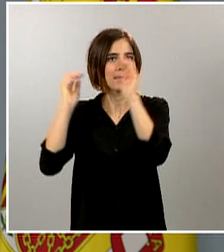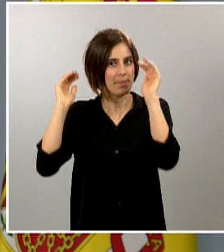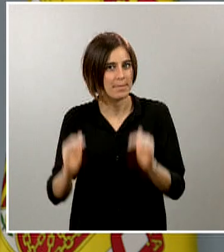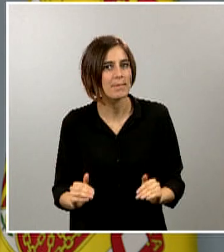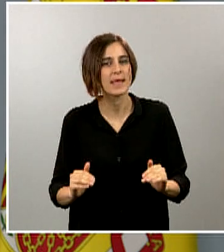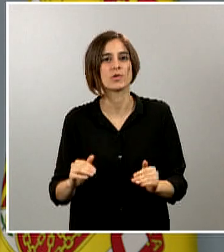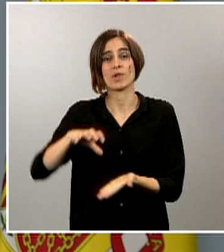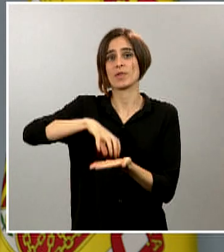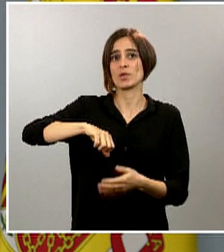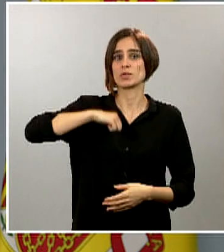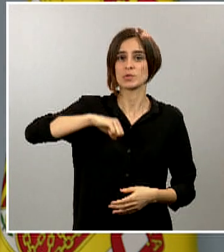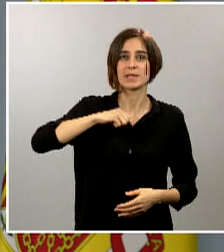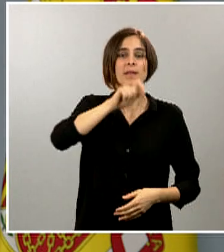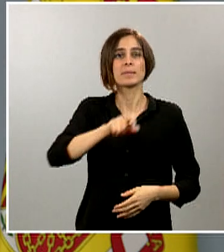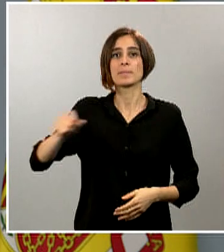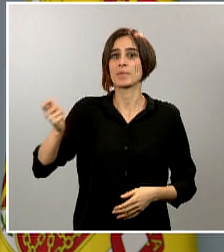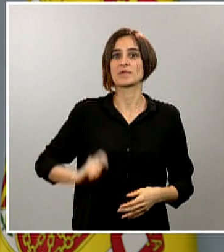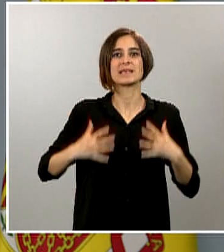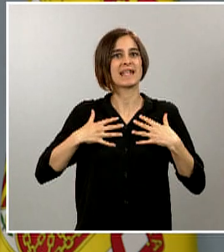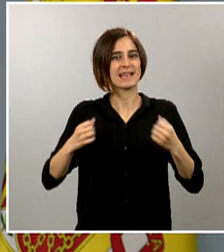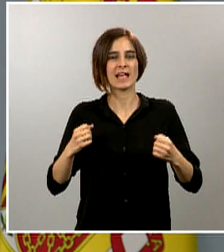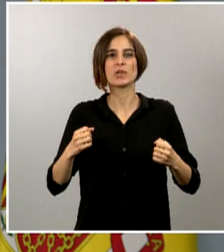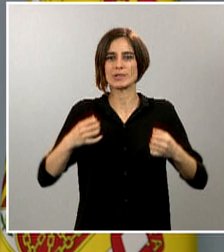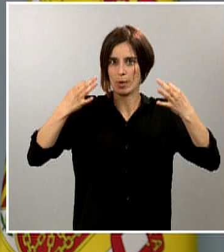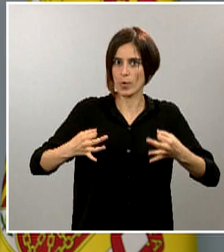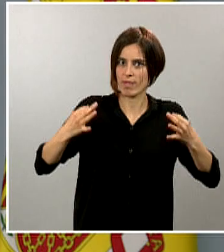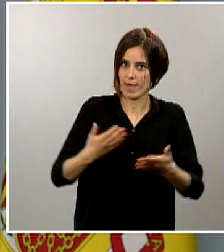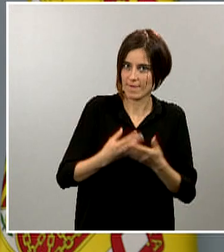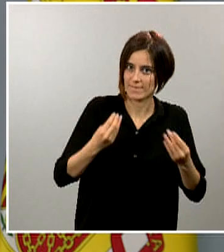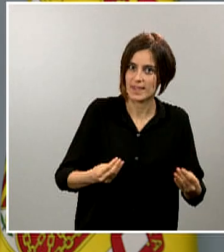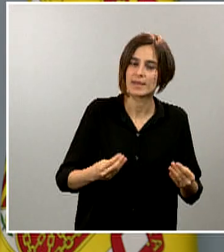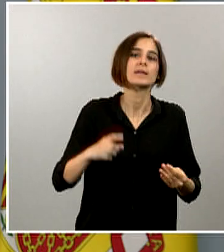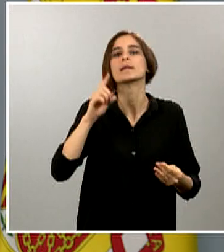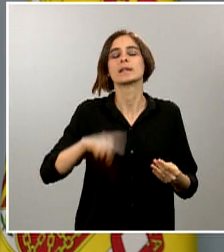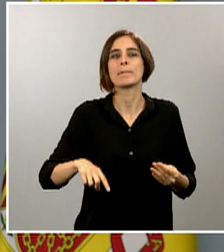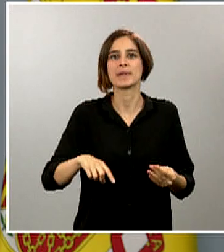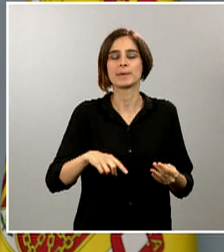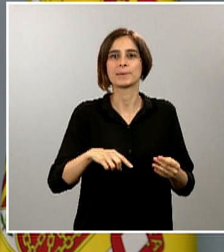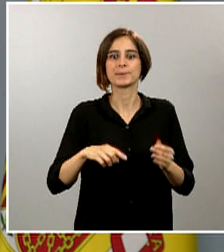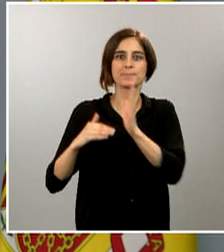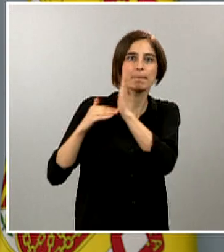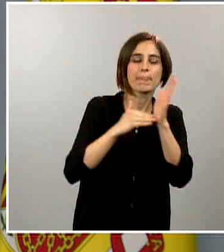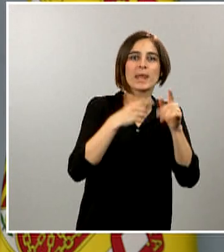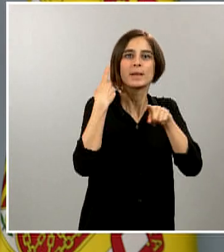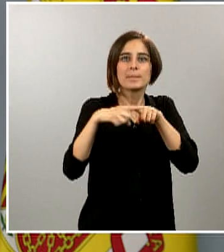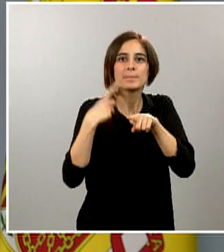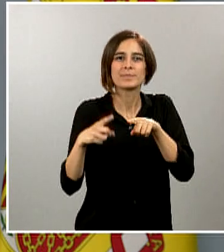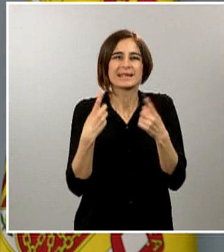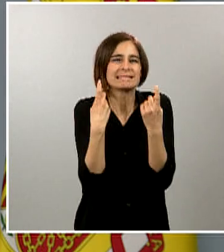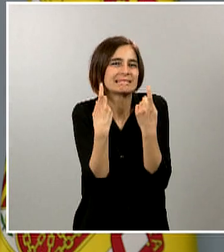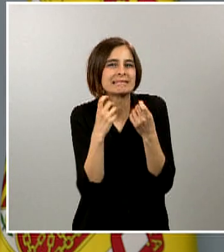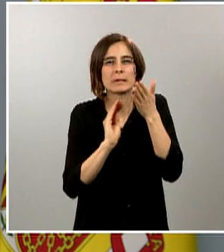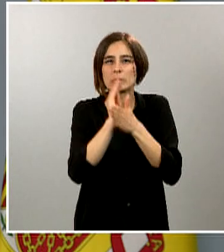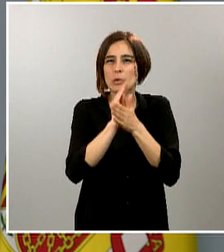del personal sanitario, garantizando el abastecimiento, el transporte de los bienes de primera necesidad, que los mismos